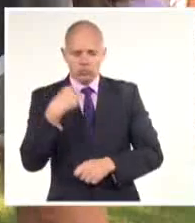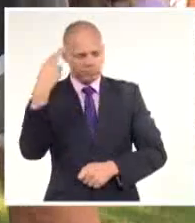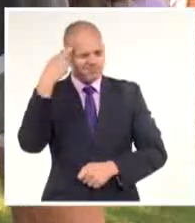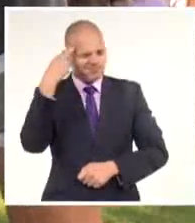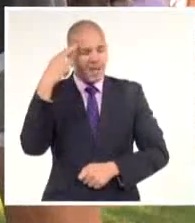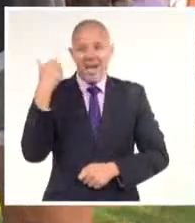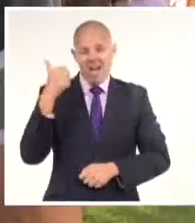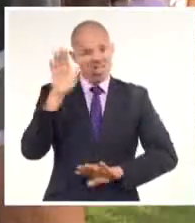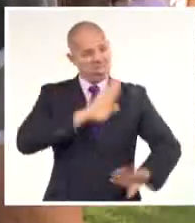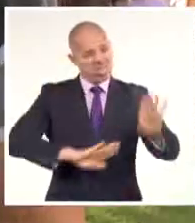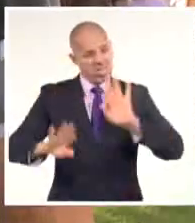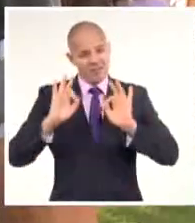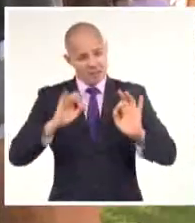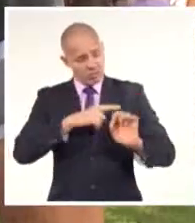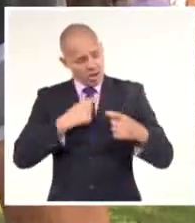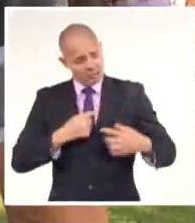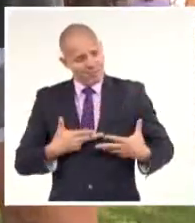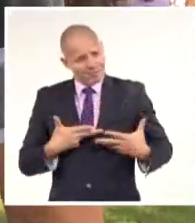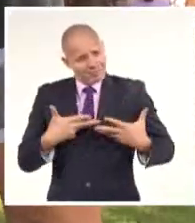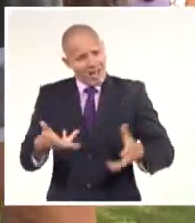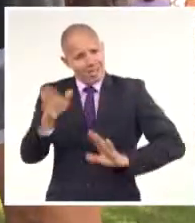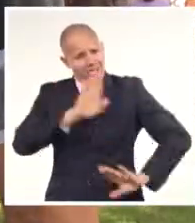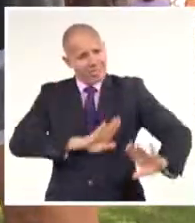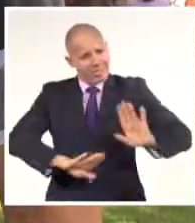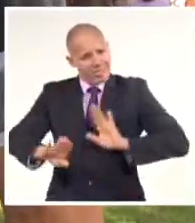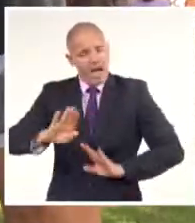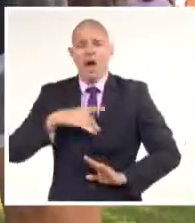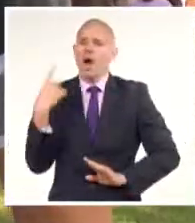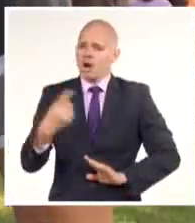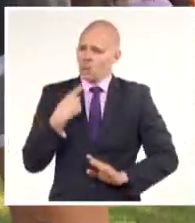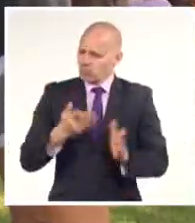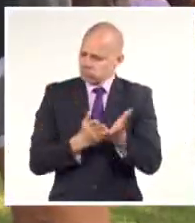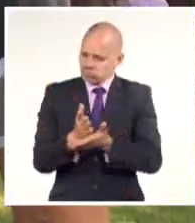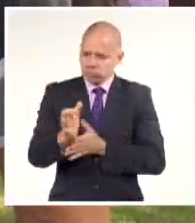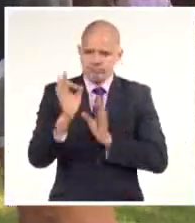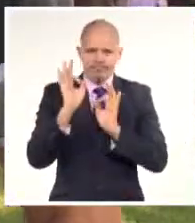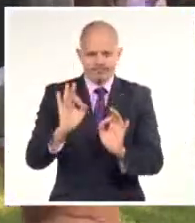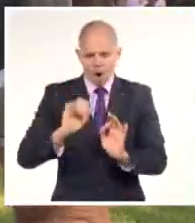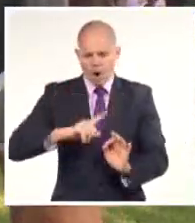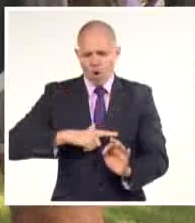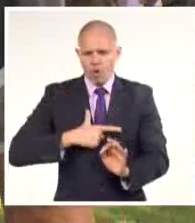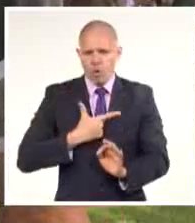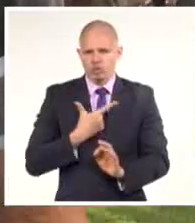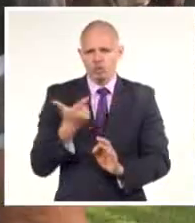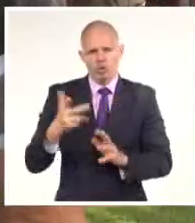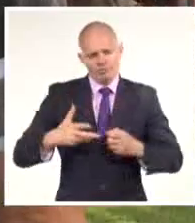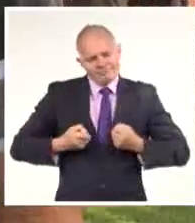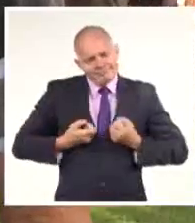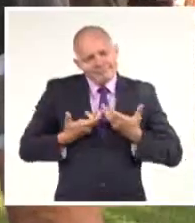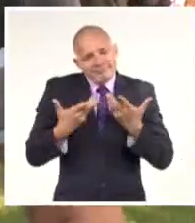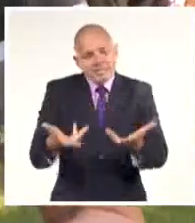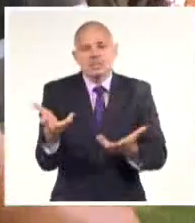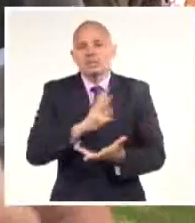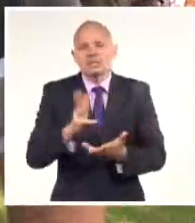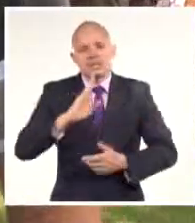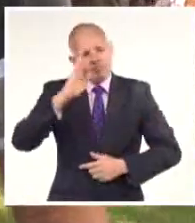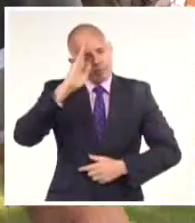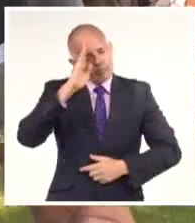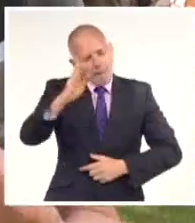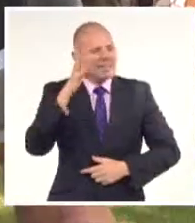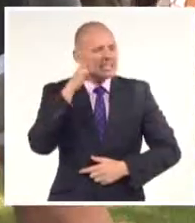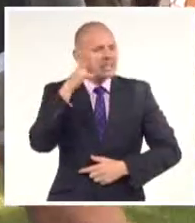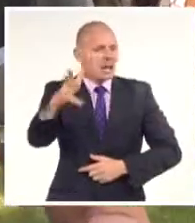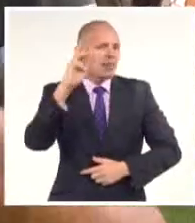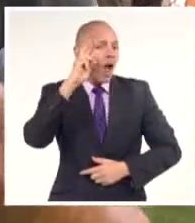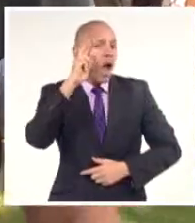uñas, con el corazón, con el alma, con esa cultura que él defendió tanto. Con eso le estamos diciendo hasta siempre, no adiós, hasta